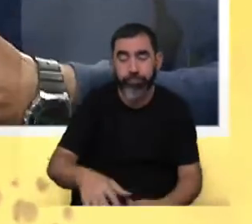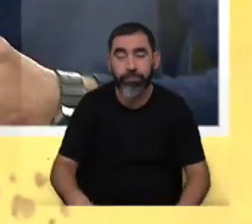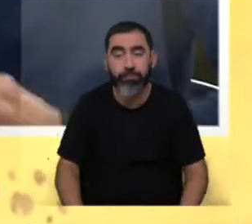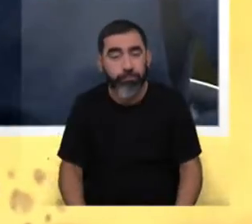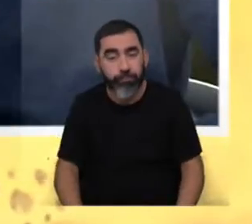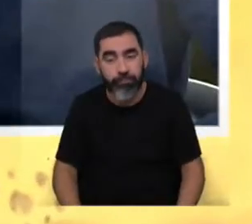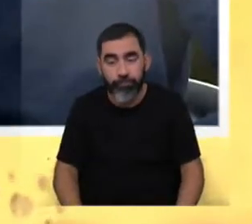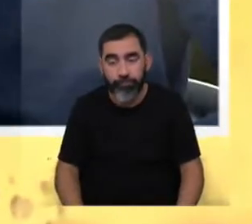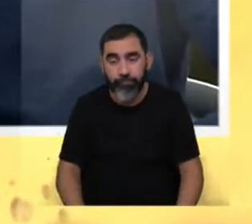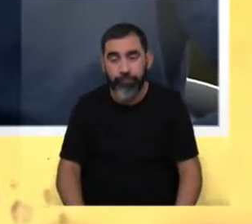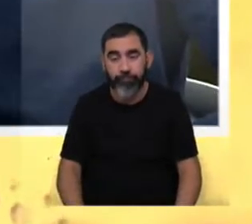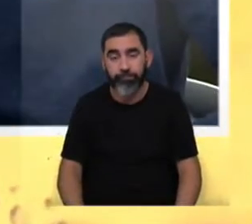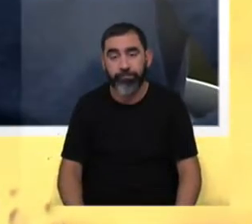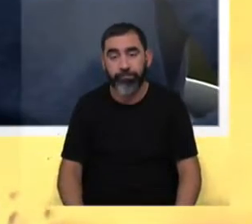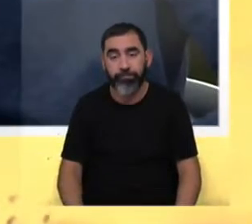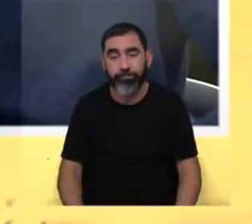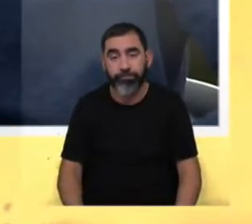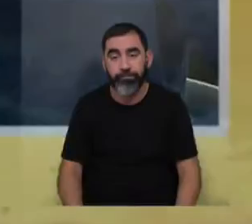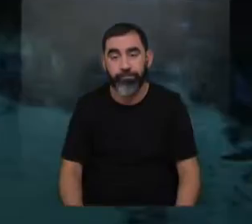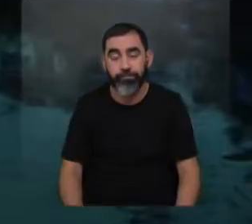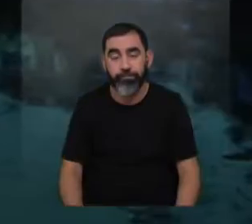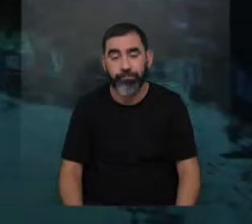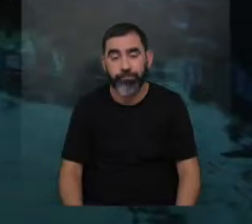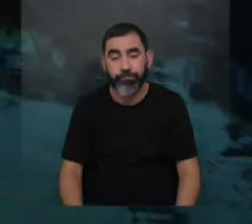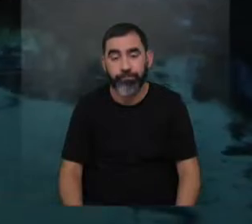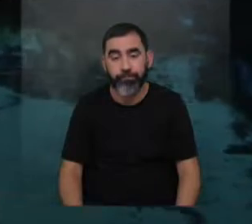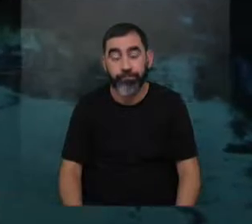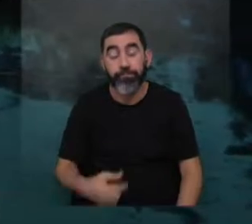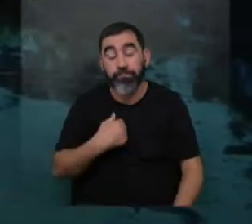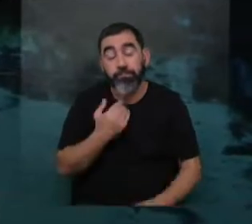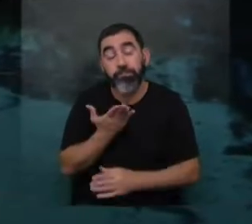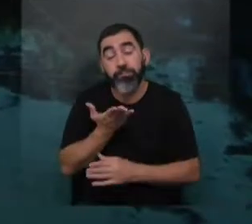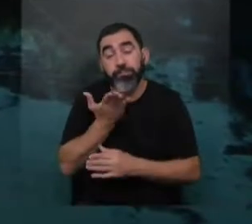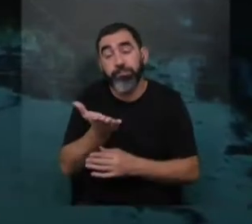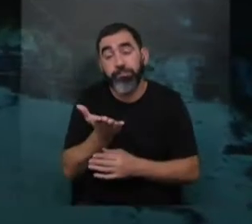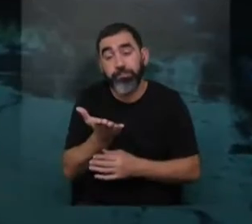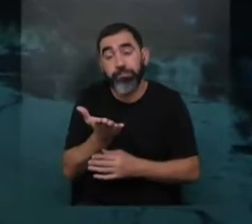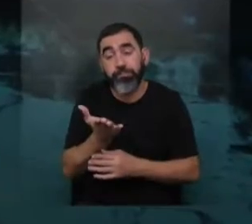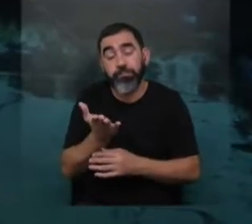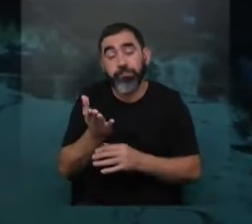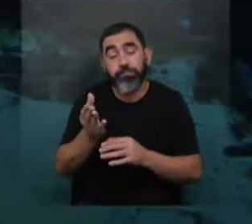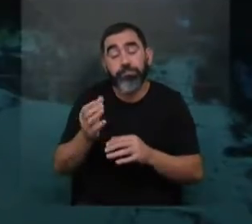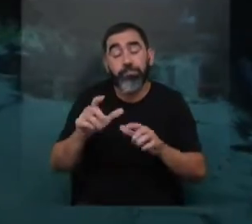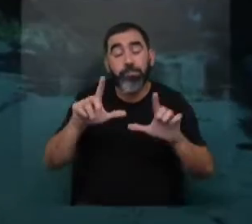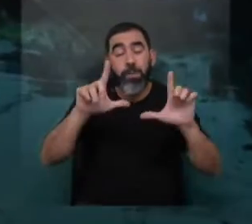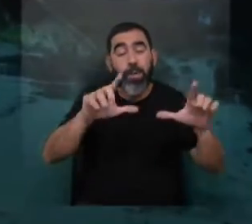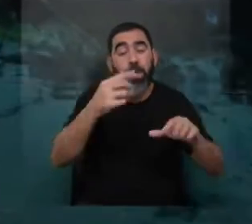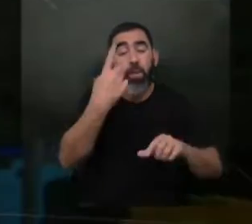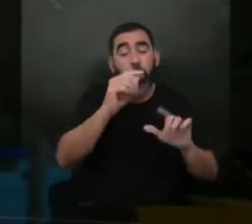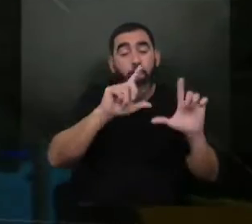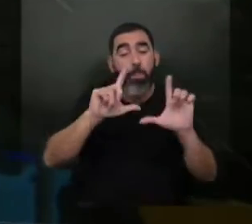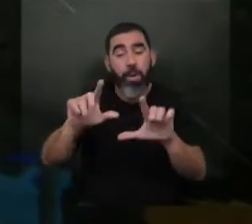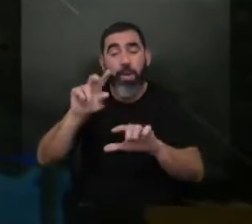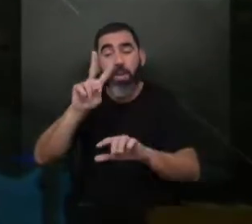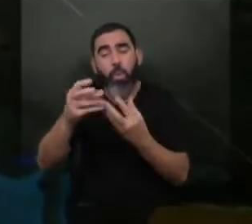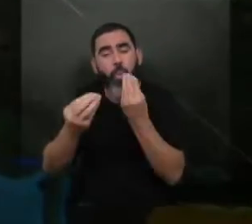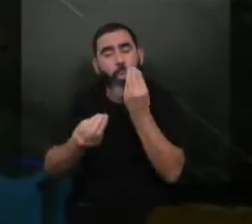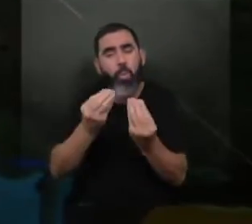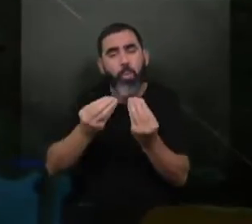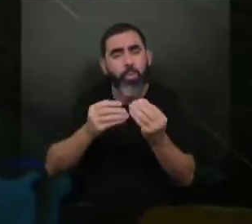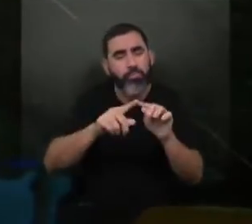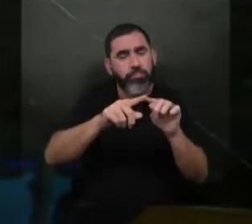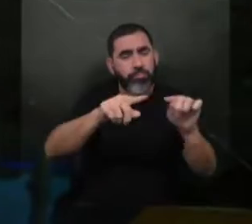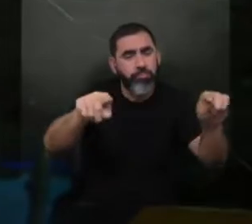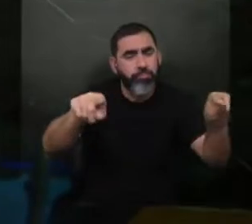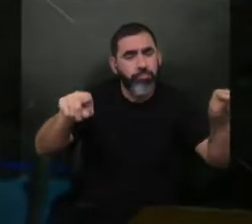señalado. Bien, yo voy a pedir mientras tanto ver las placas 1 y 2 para ver cómo se parcela